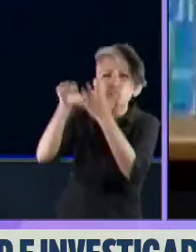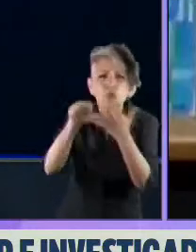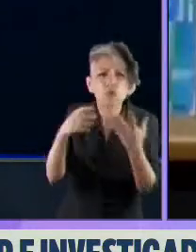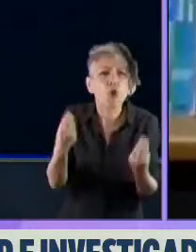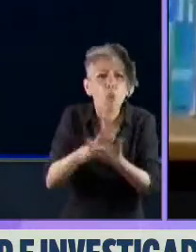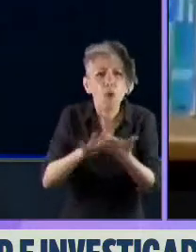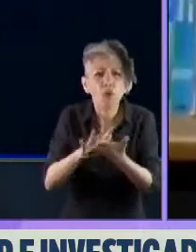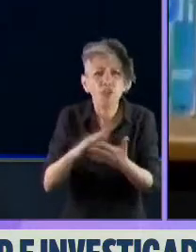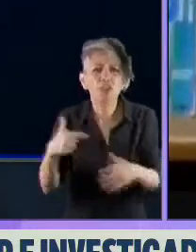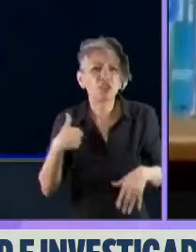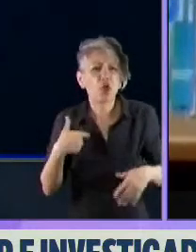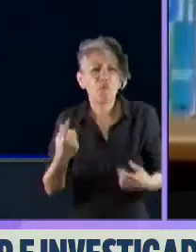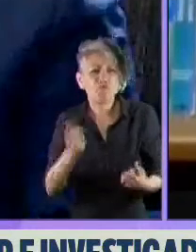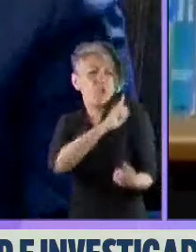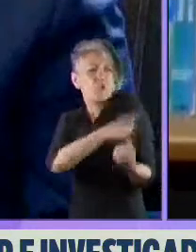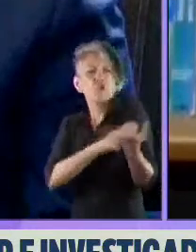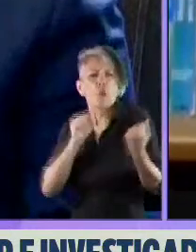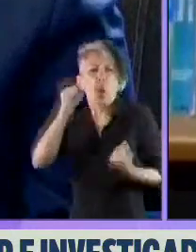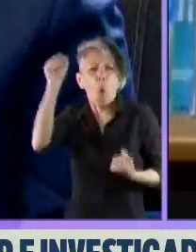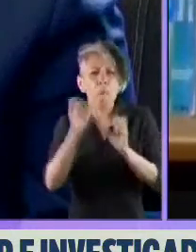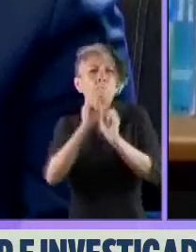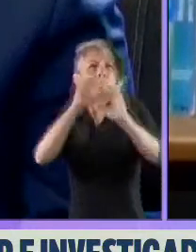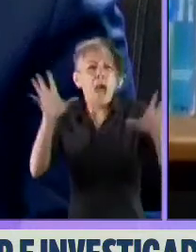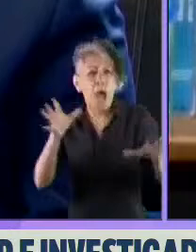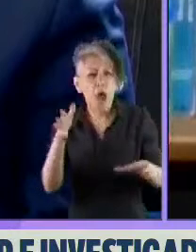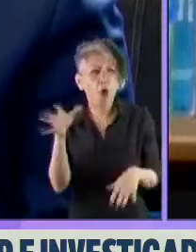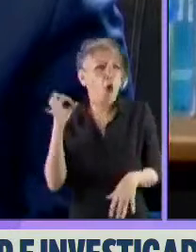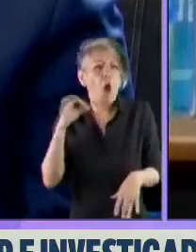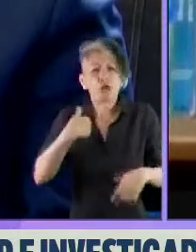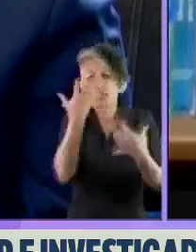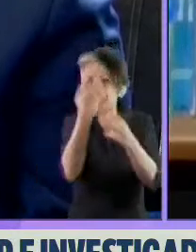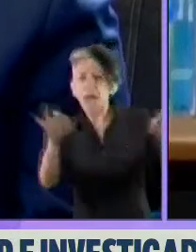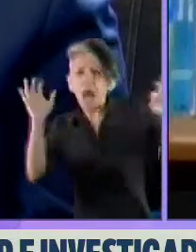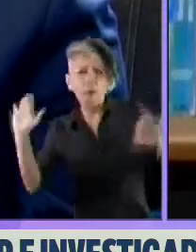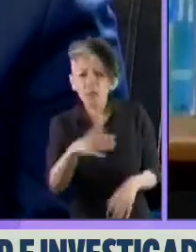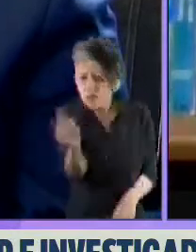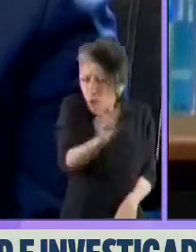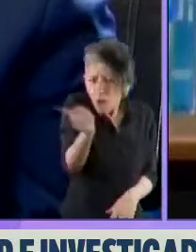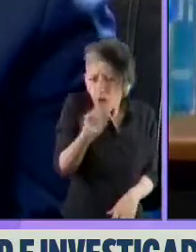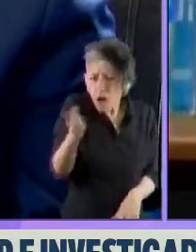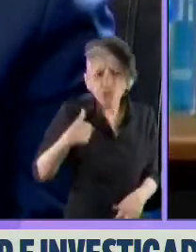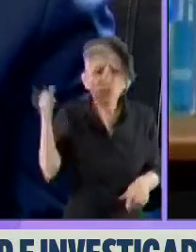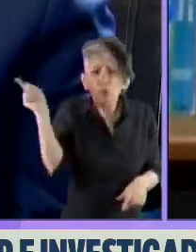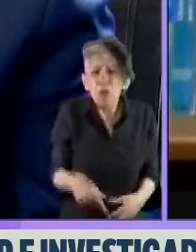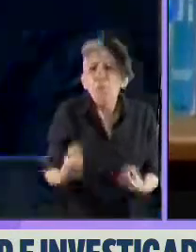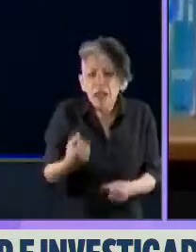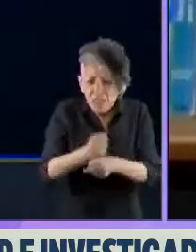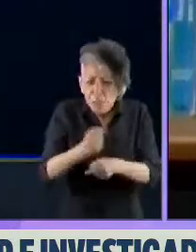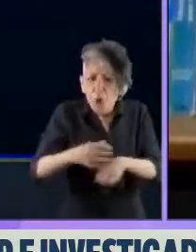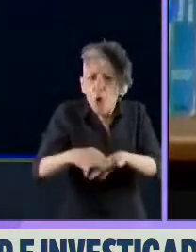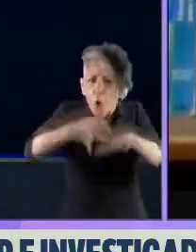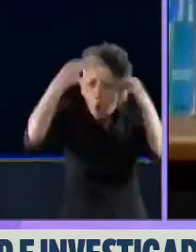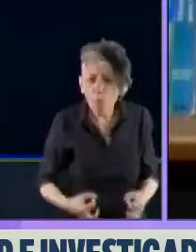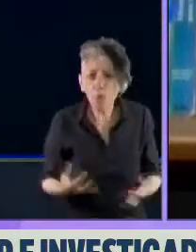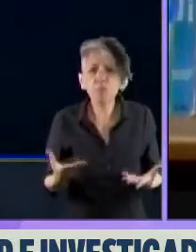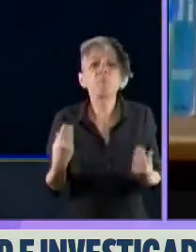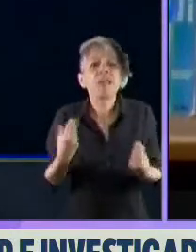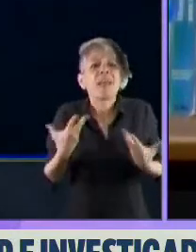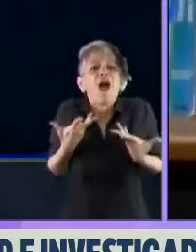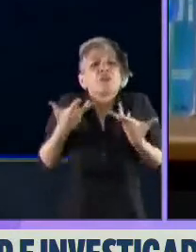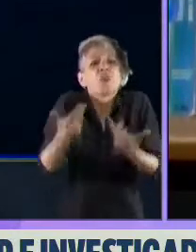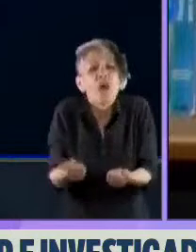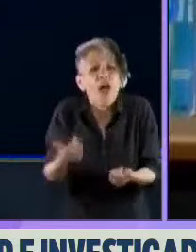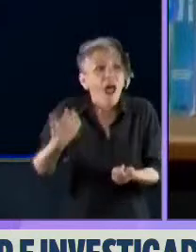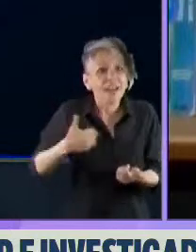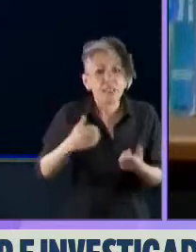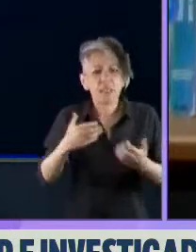nota, las canas me delatan, soy un poquito más viejo, pero los planes económicos, solía aparecer el ministro de Economía,